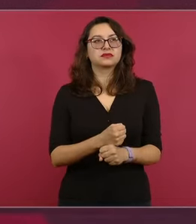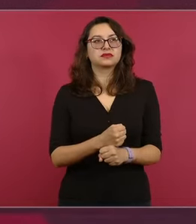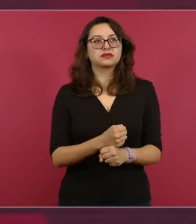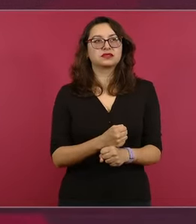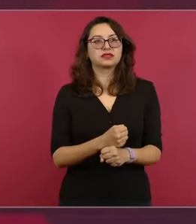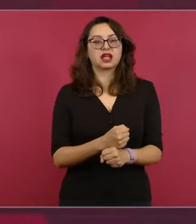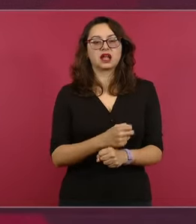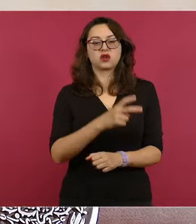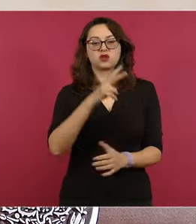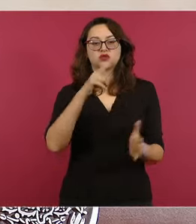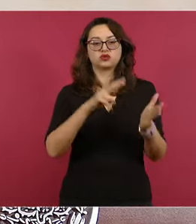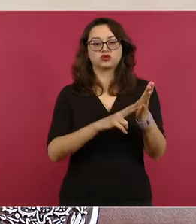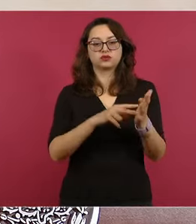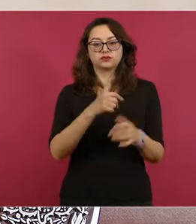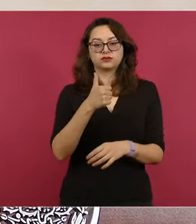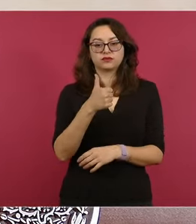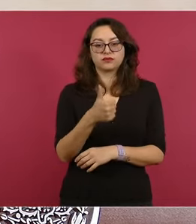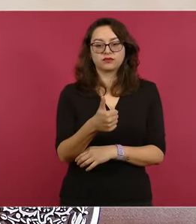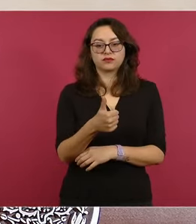2006,